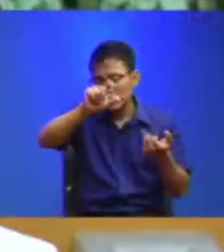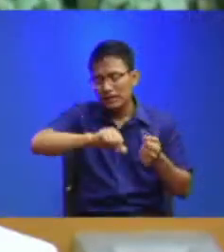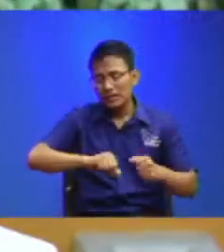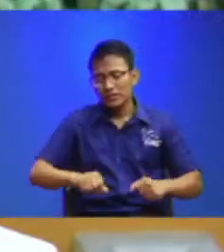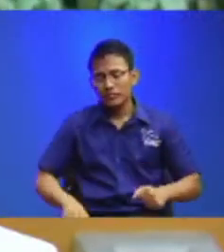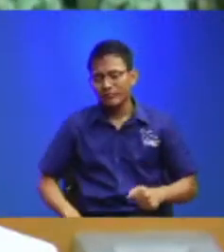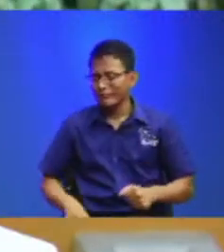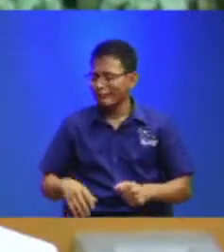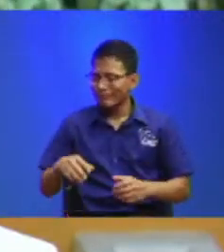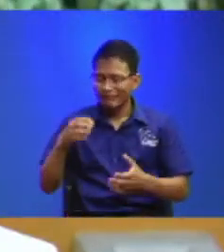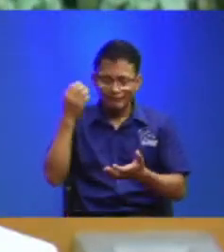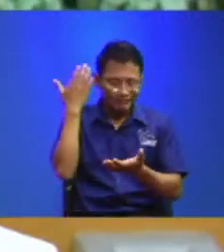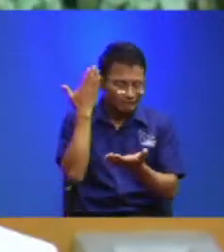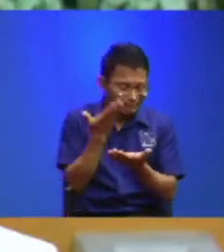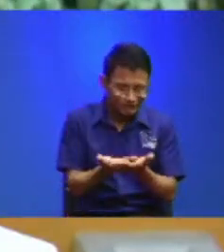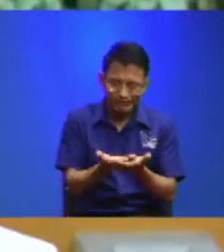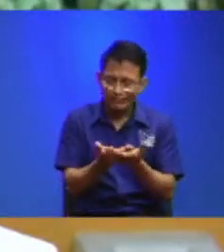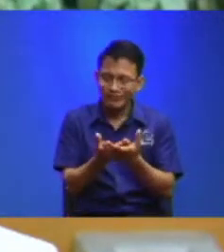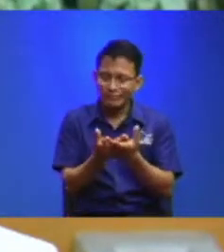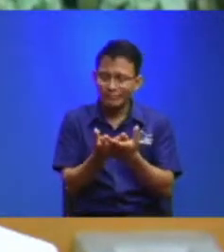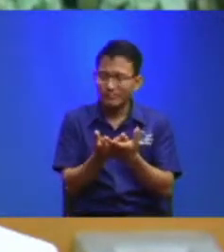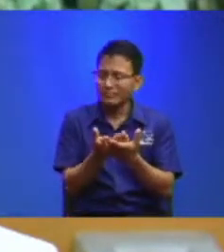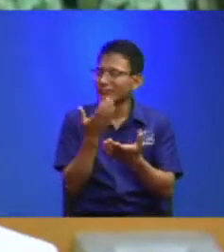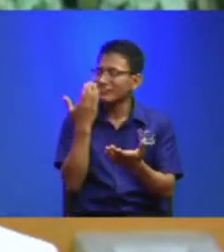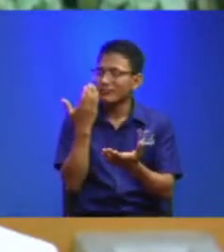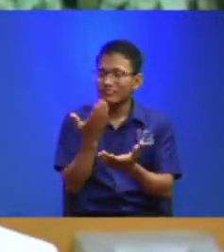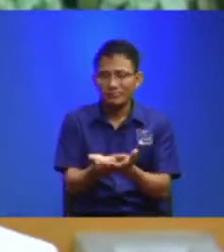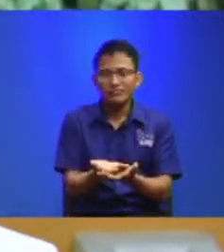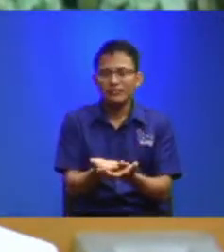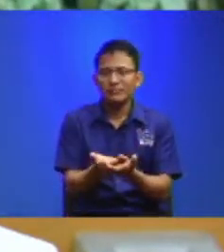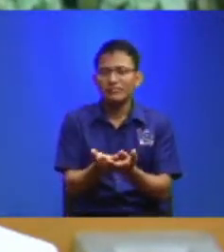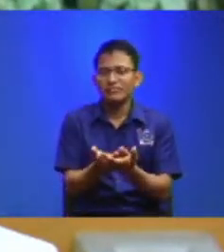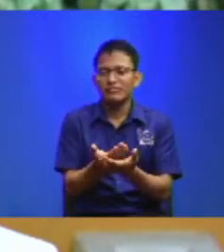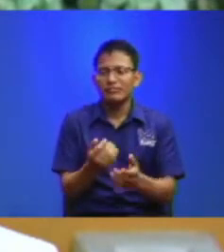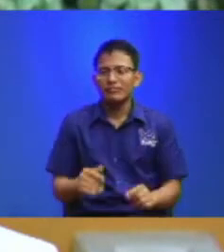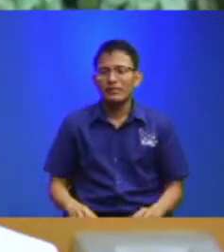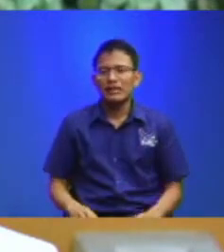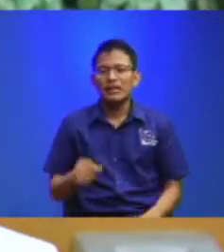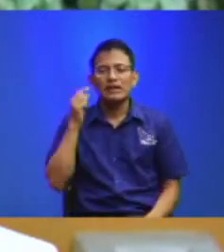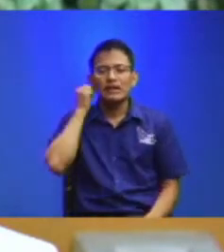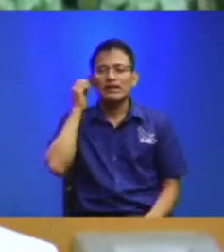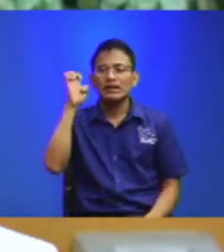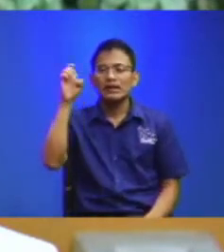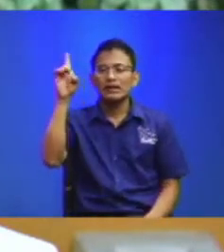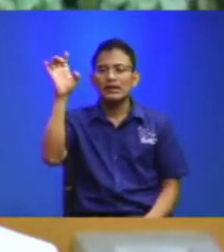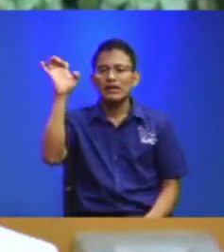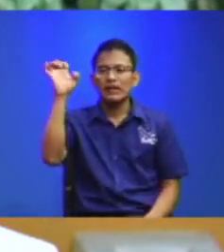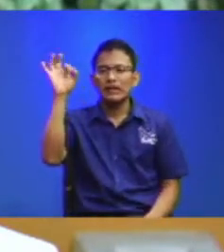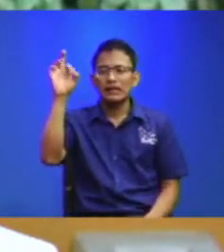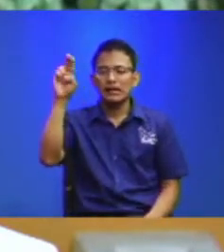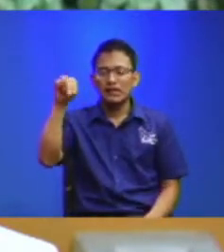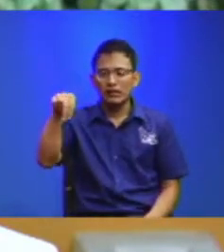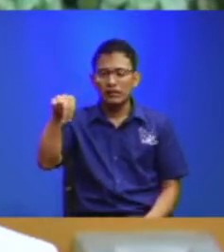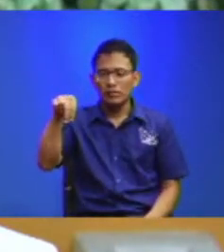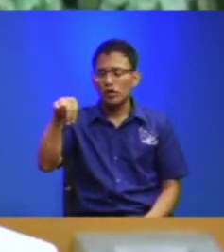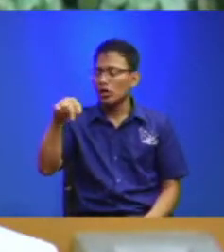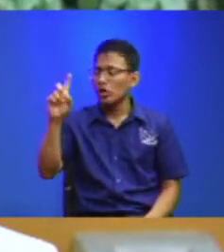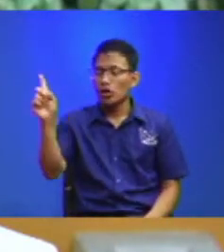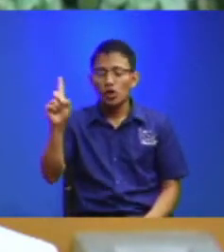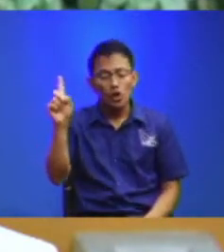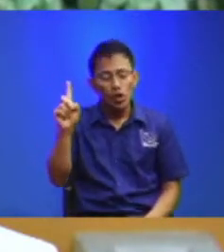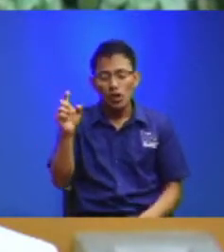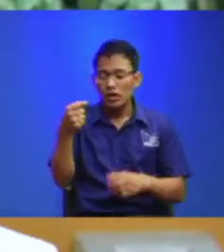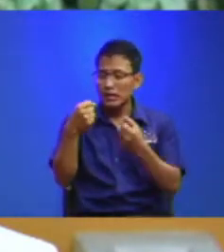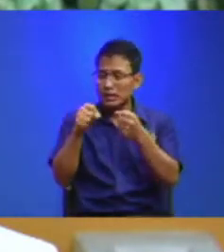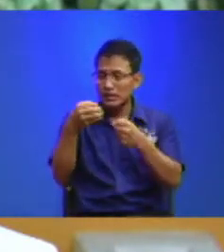lo que había hecho Gedeón, básicamente, que se convirtió en piedra de tropiezo fue no cumplir su responsabilidad.